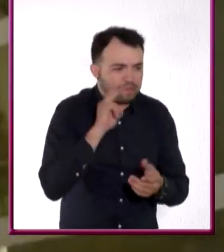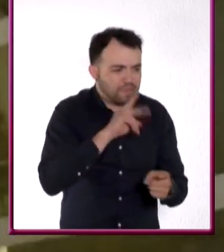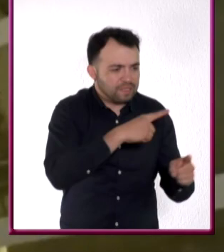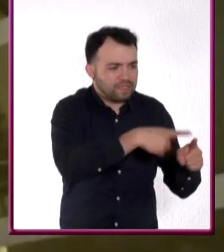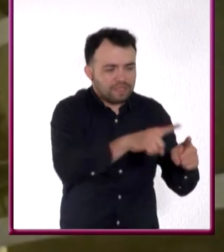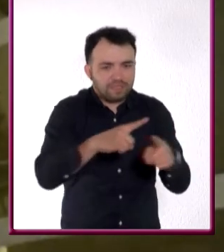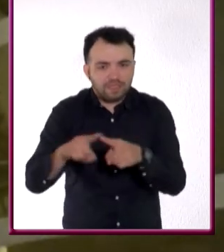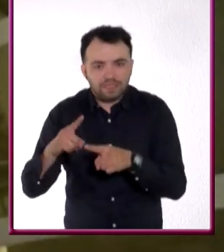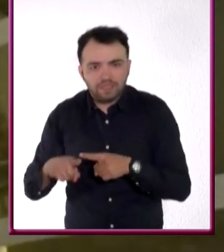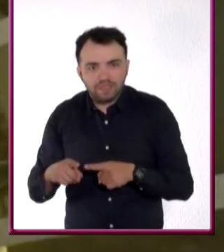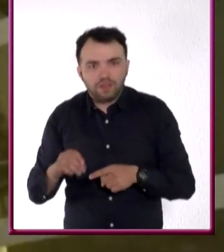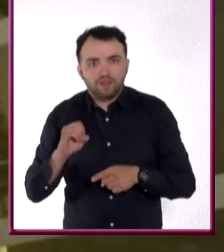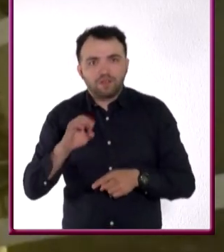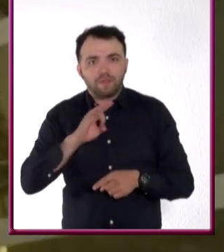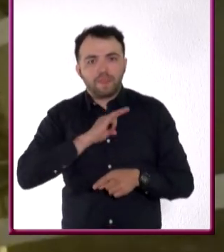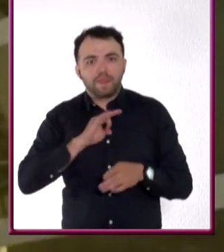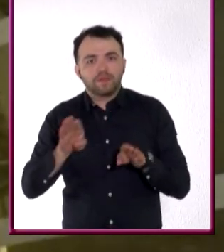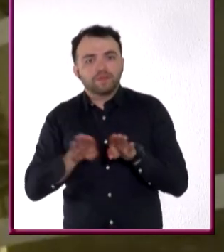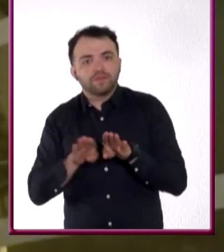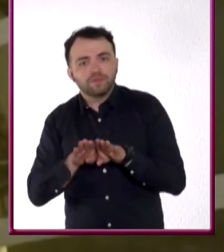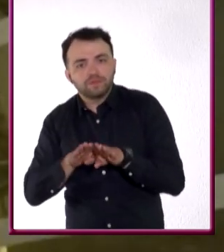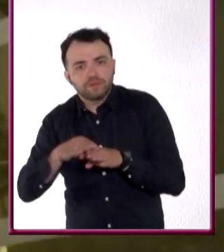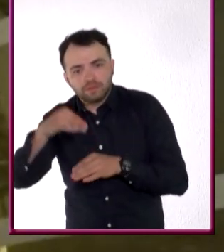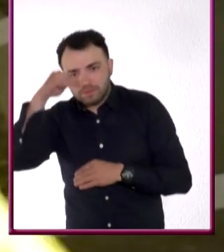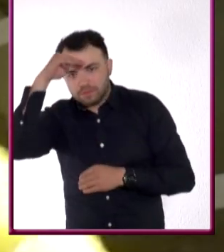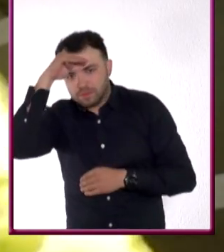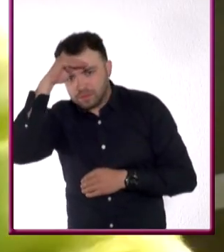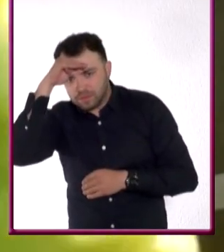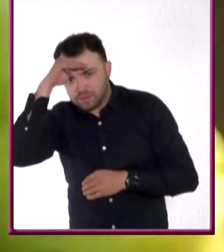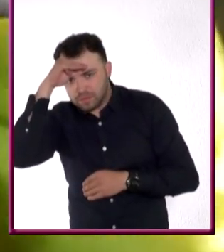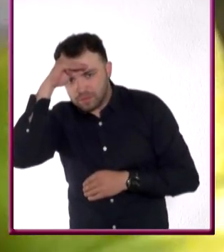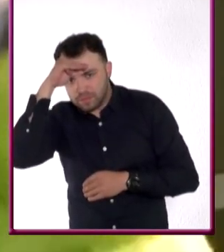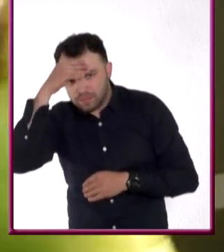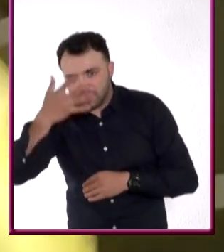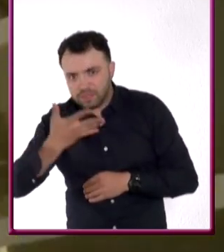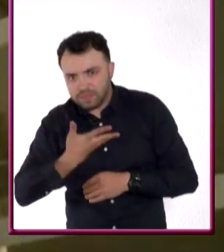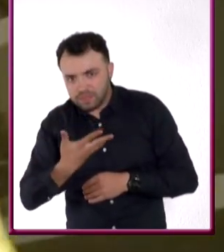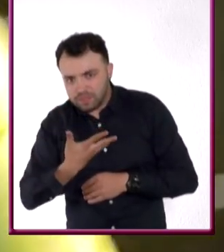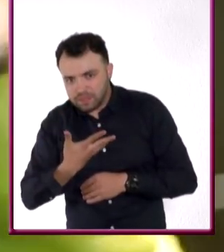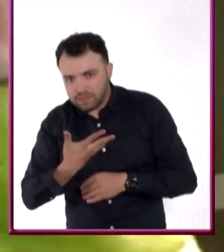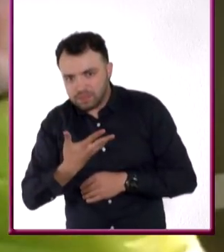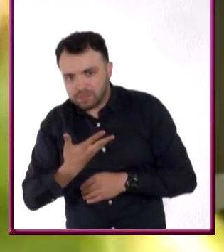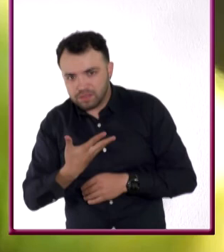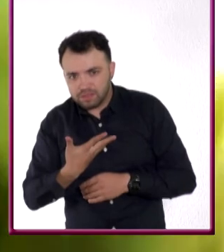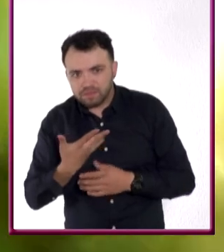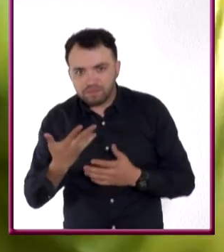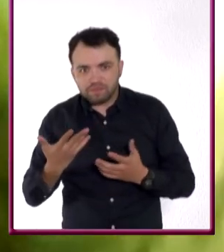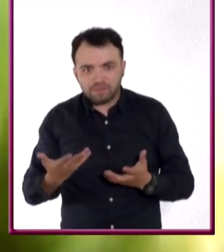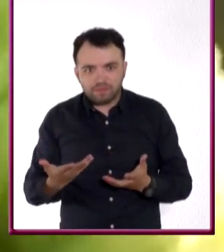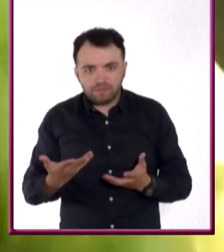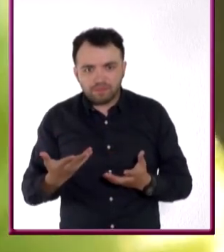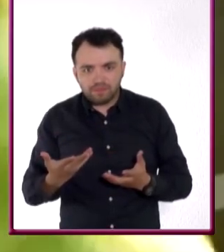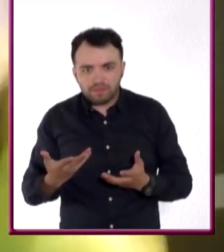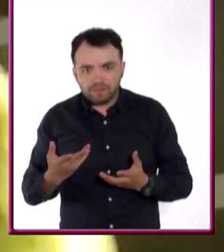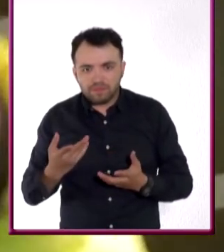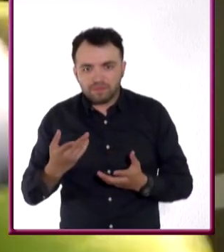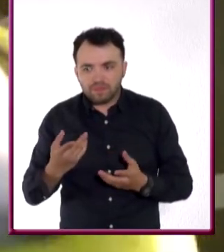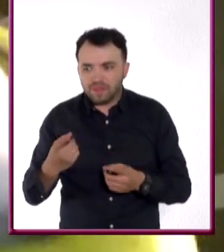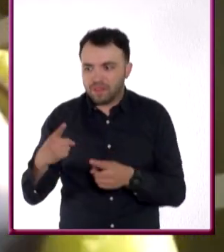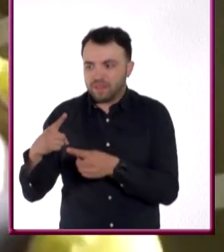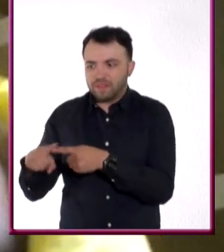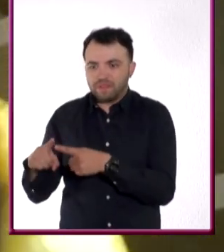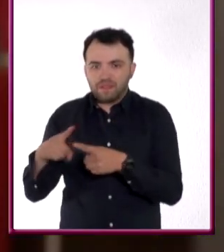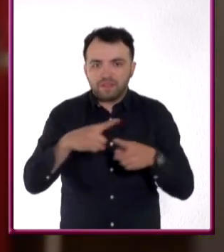ir a modelar pensando en que tienes a los individuos así como que distinguibles